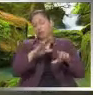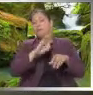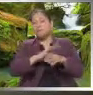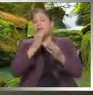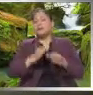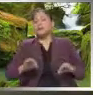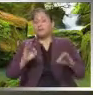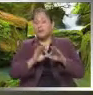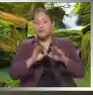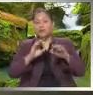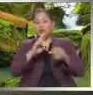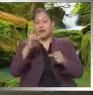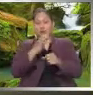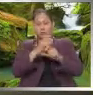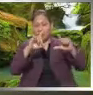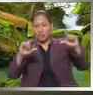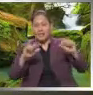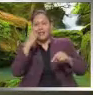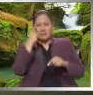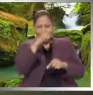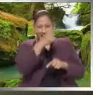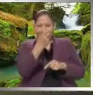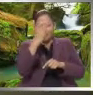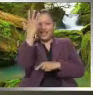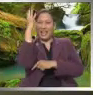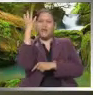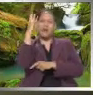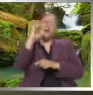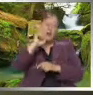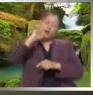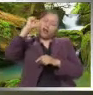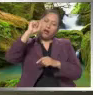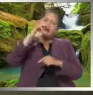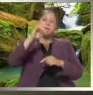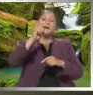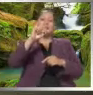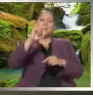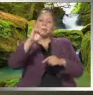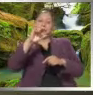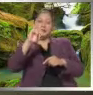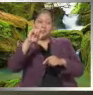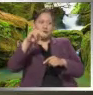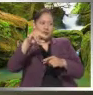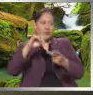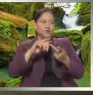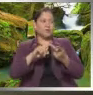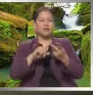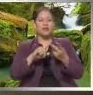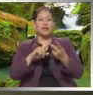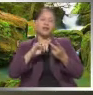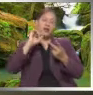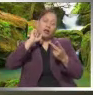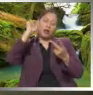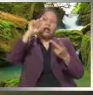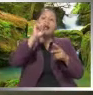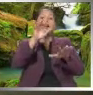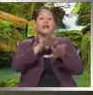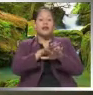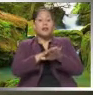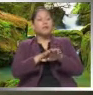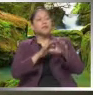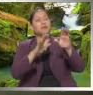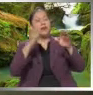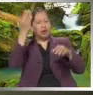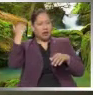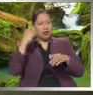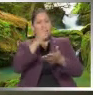importantes de la República. Mira, ahí vemos el árbol de los ahorcados y precisamente a Maximiliano. Bueno, Tlalpan, inclusive en alguna época